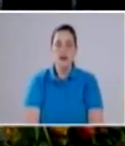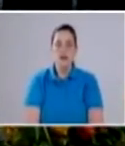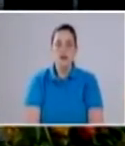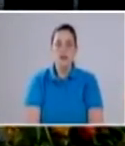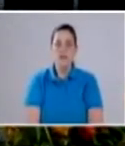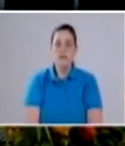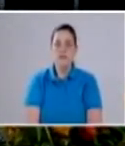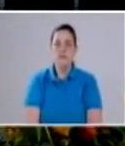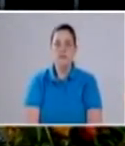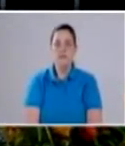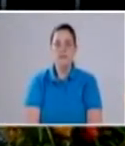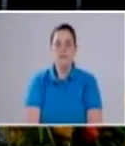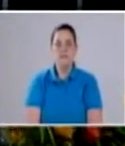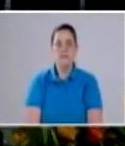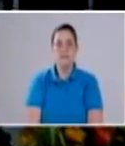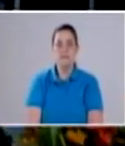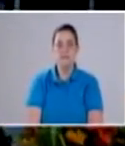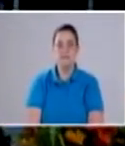desafortunadamente me quedan solo